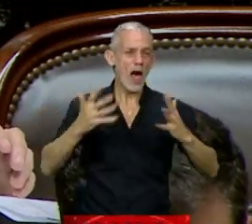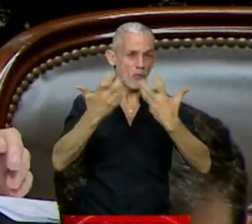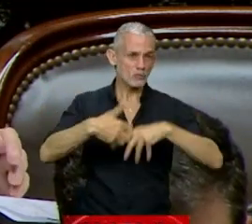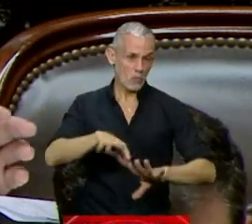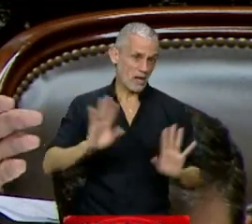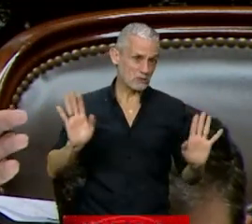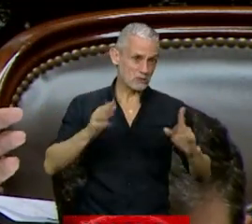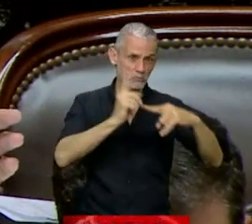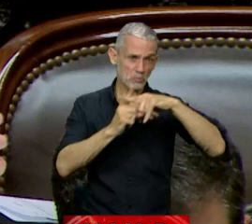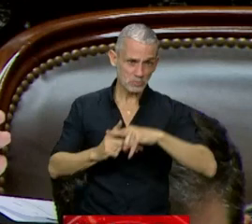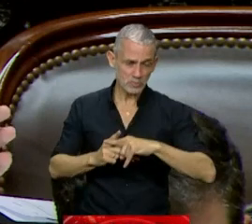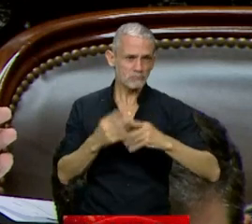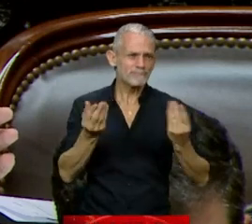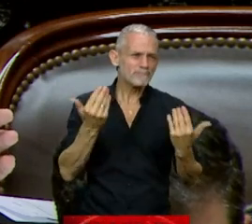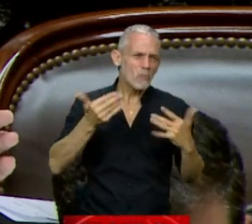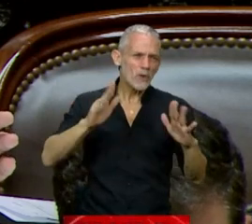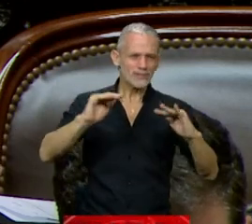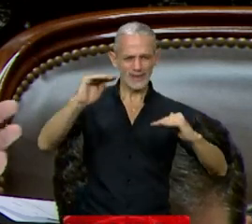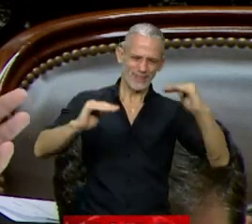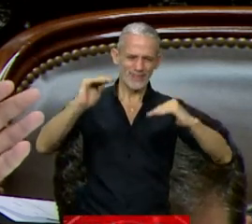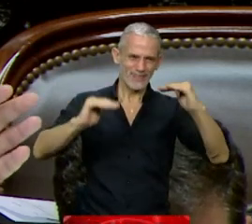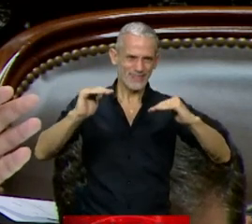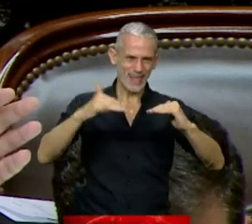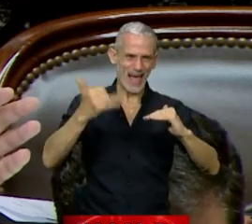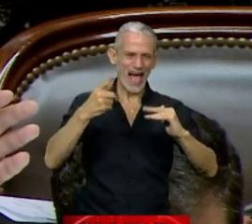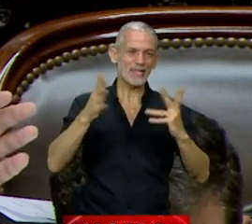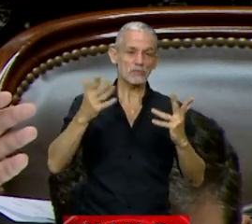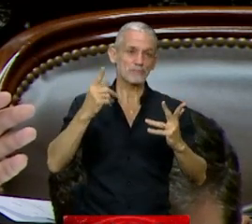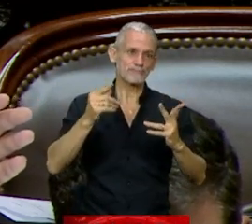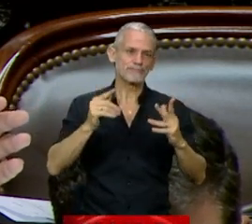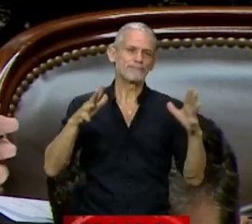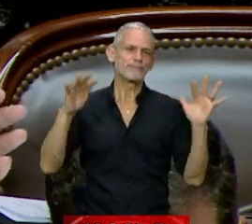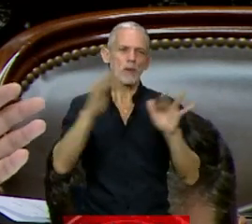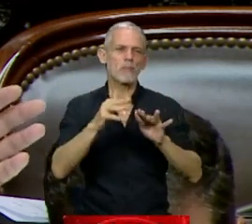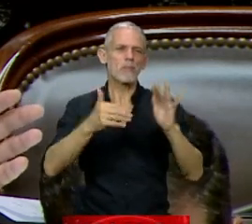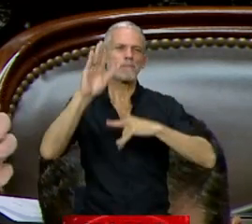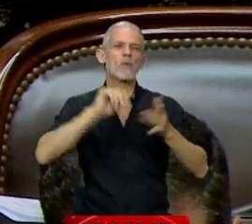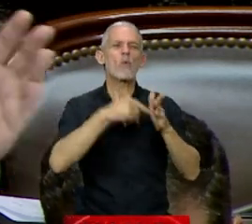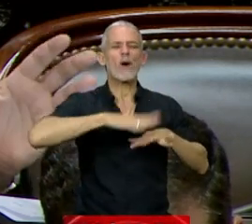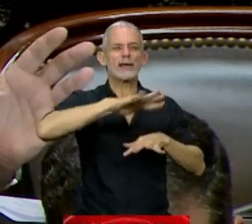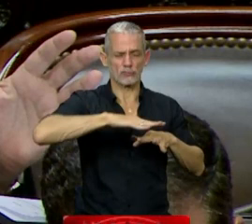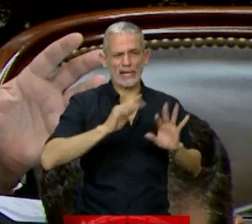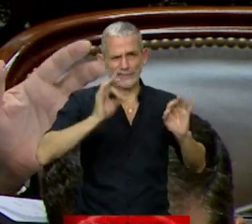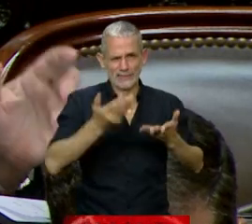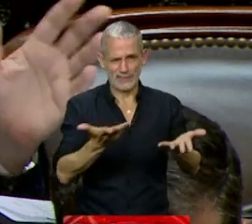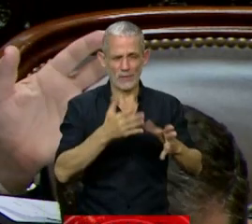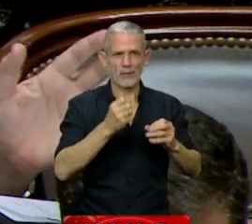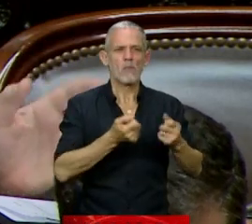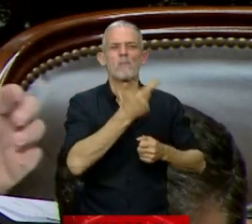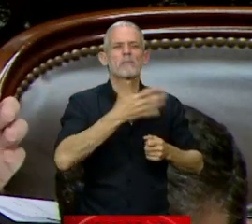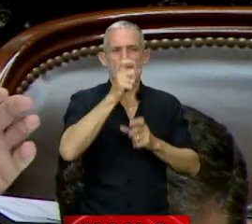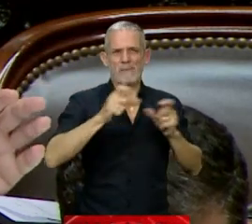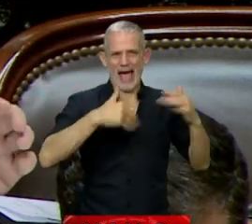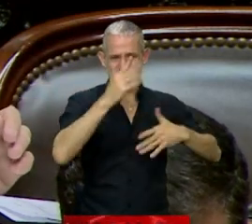los números, por supuesto que van a tener también un grado de concentración en lo que es el AMBA, pero en base a un